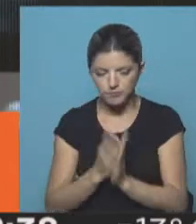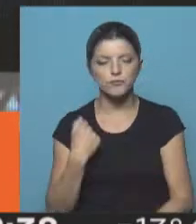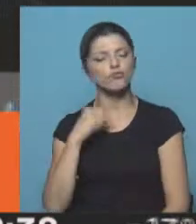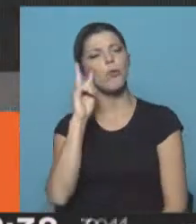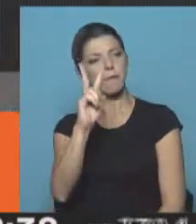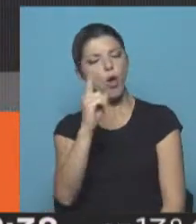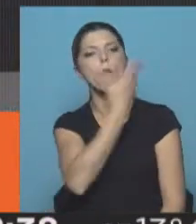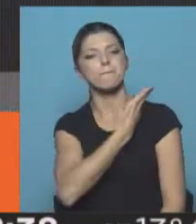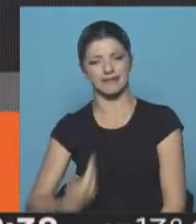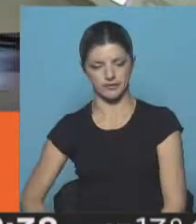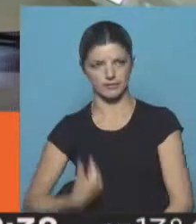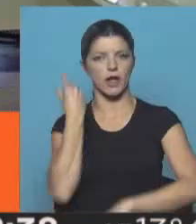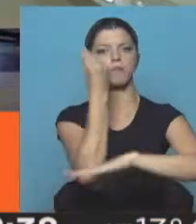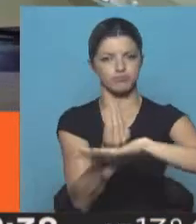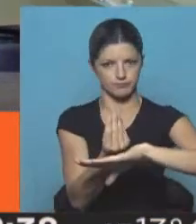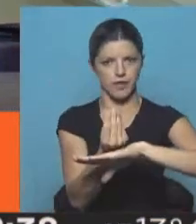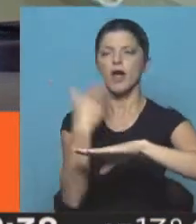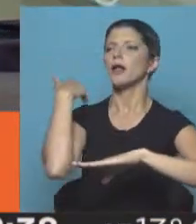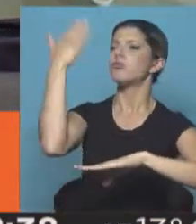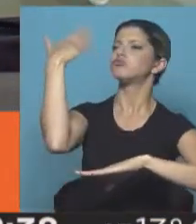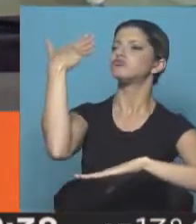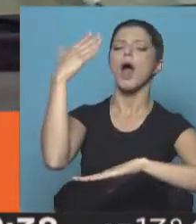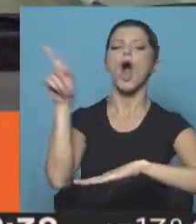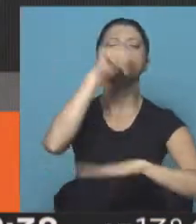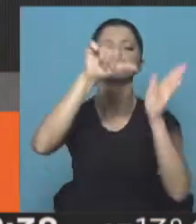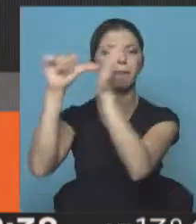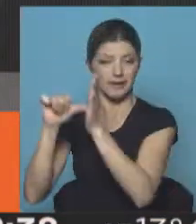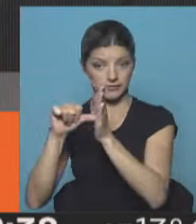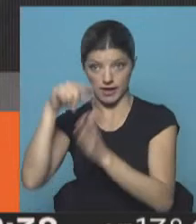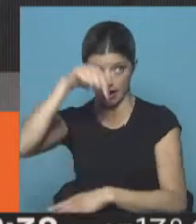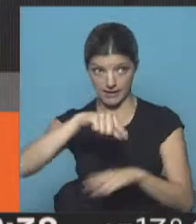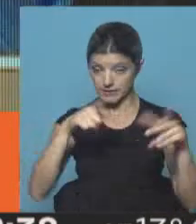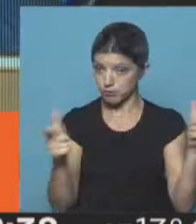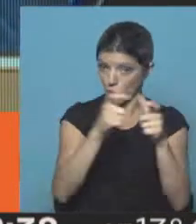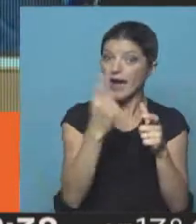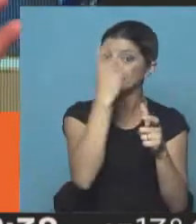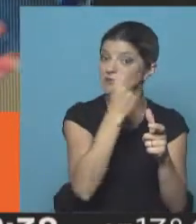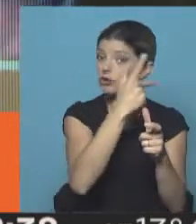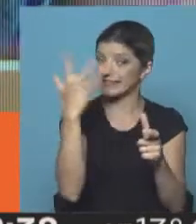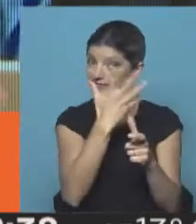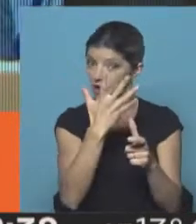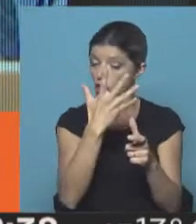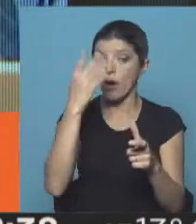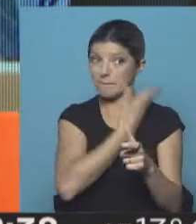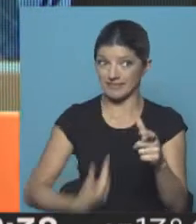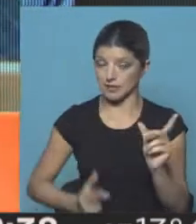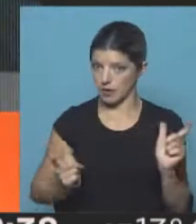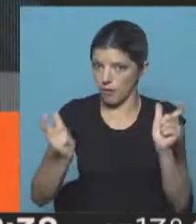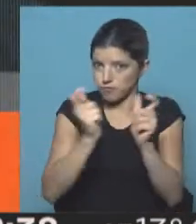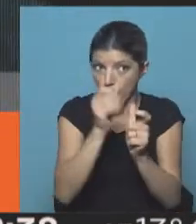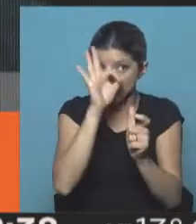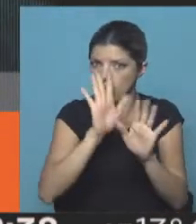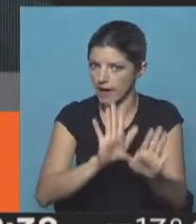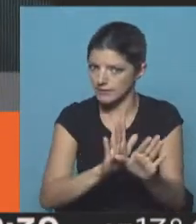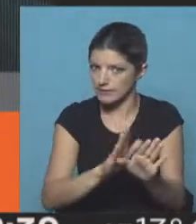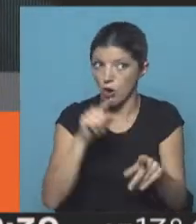le hablan al resto de la comunidad internacional. Hubo 135 jefes de Estado y Gobierno en Naciones Unidas. Nunca se juntan tantos presidentes y jefes de Estado como